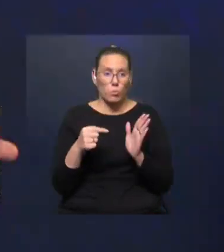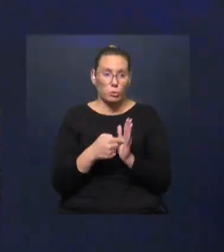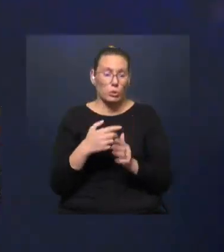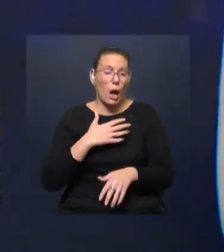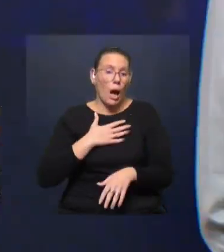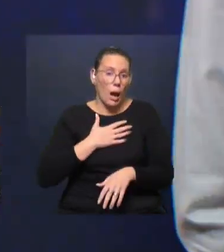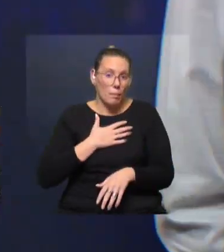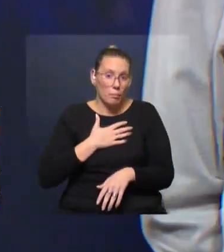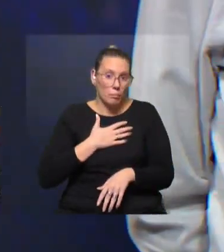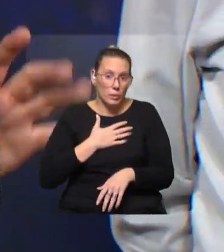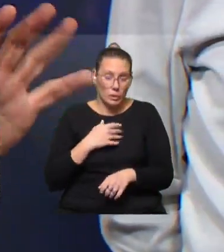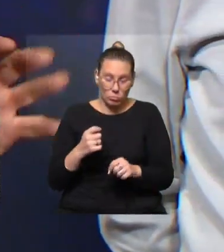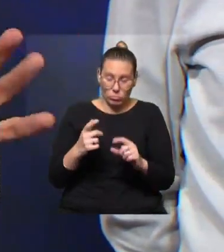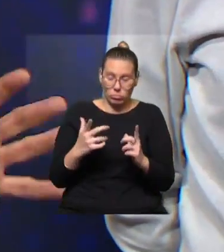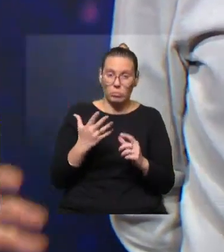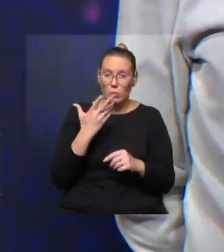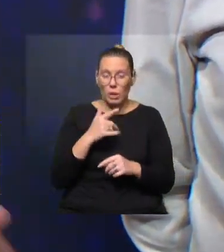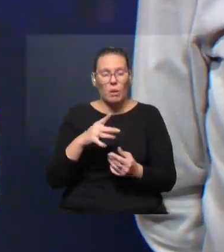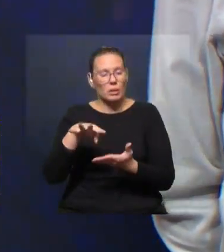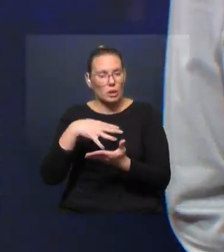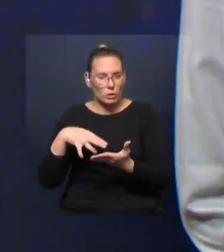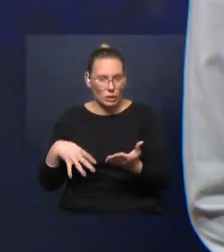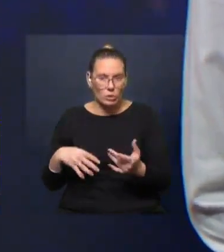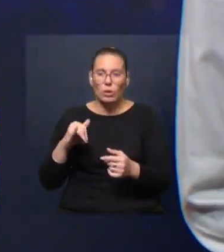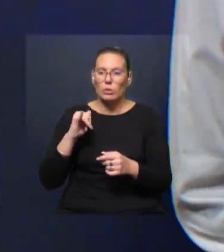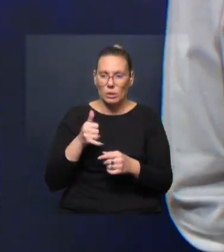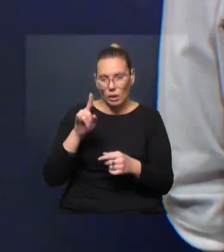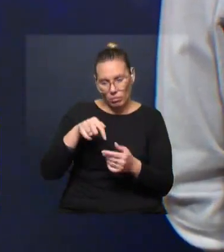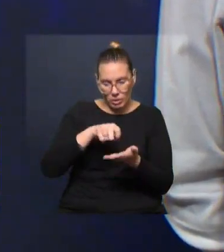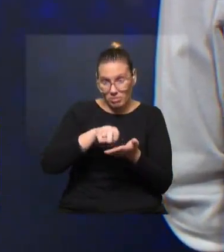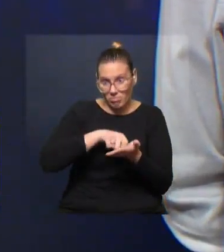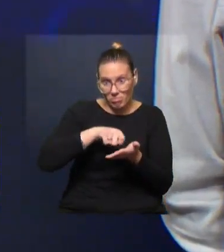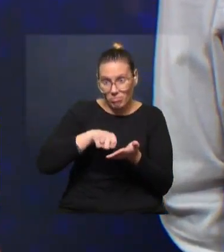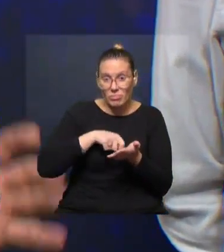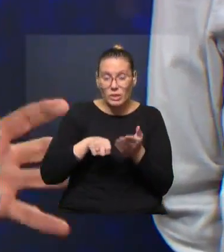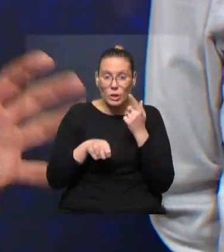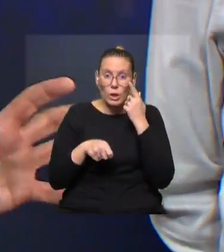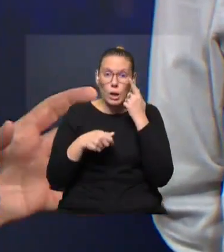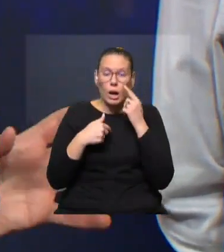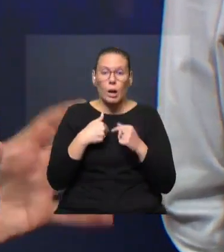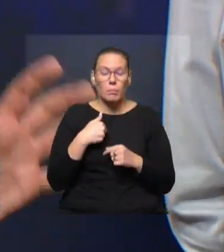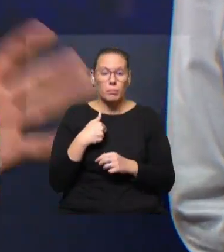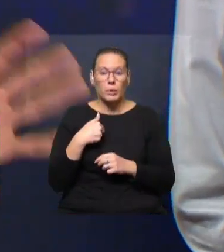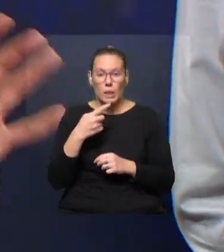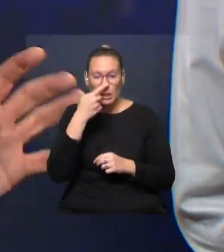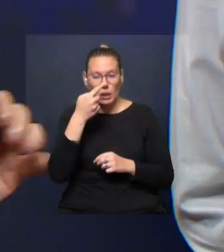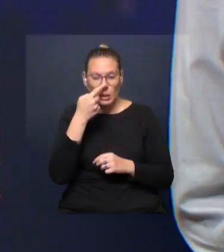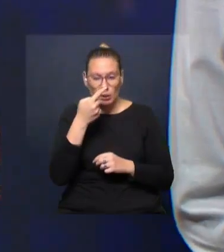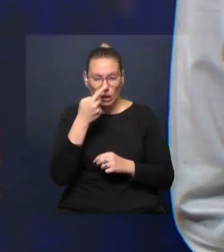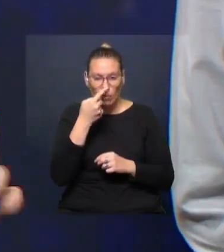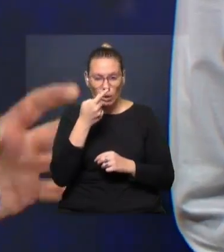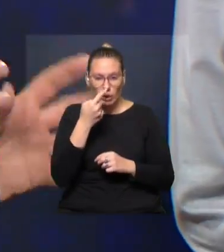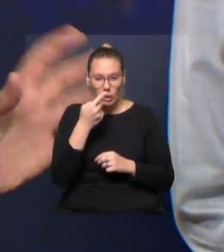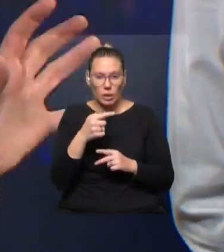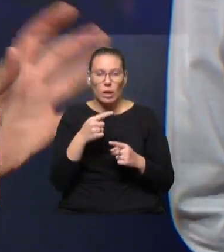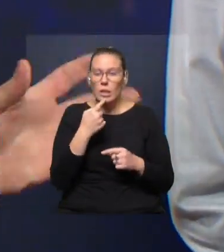a mí personalmente me llaman me llamaron la atención Más allá de los textos Que obviamente a partir de eso este a mí lo que me interesaba Más allá de lo que